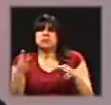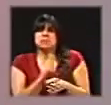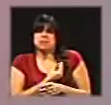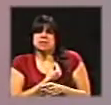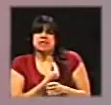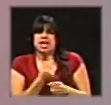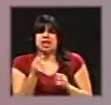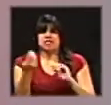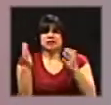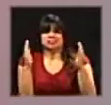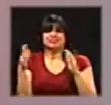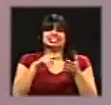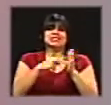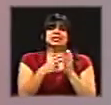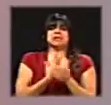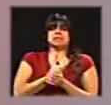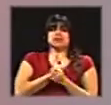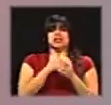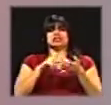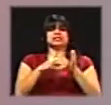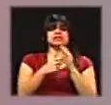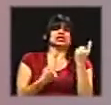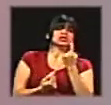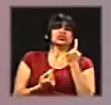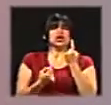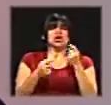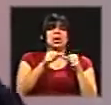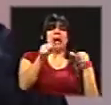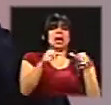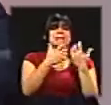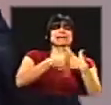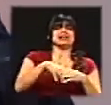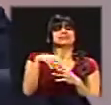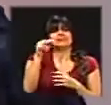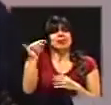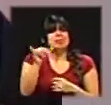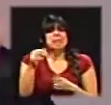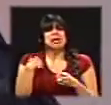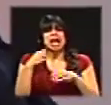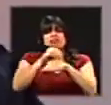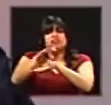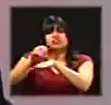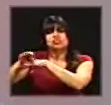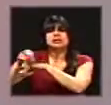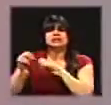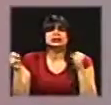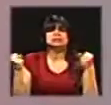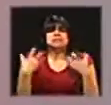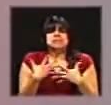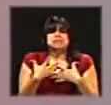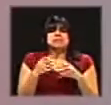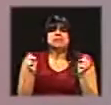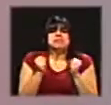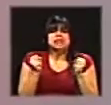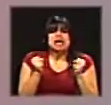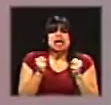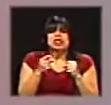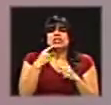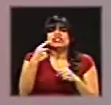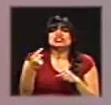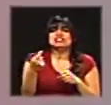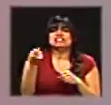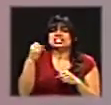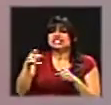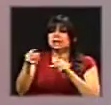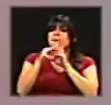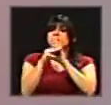sea, esto no quiere decir que la campaña del miedo sea solamente del sector empresarial, ¿no? Hay también una campaña de miedo de parte de quienes de alguna forma están diciendo que si seguimos